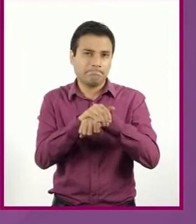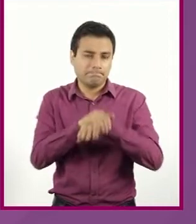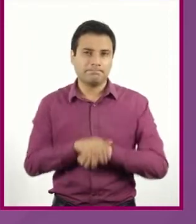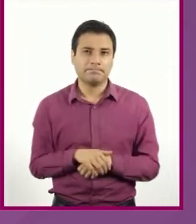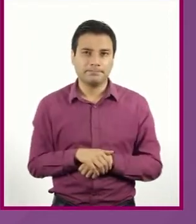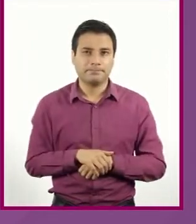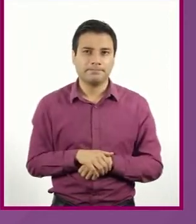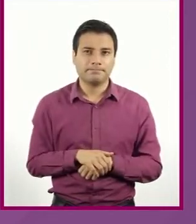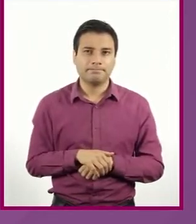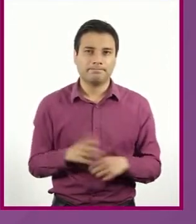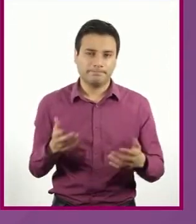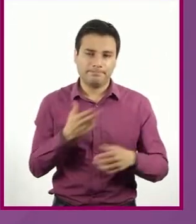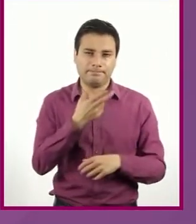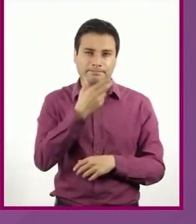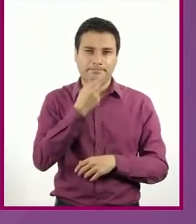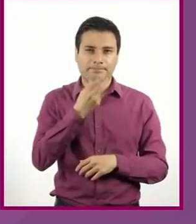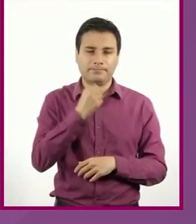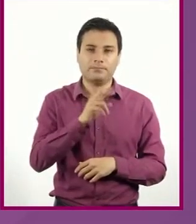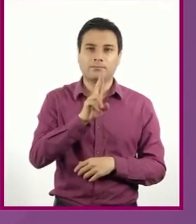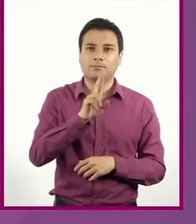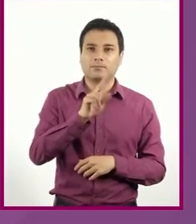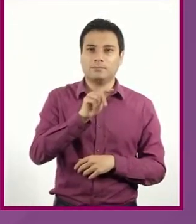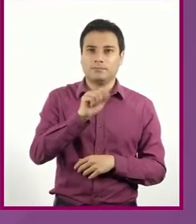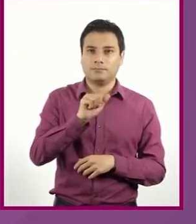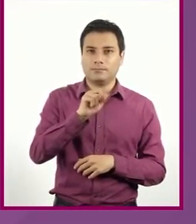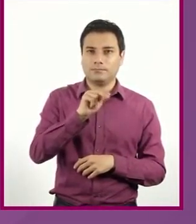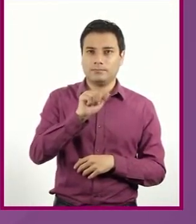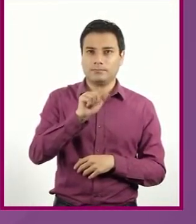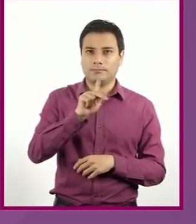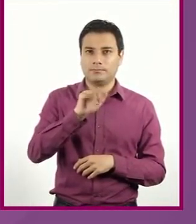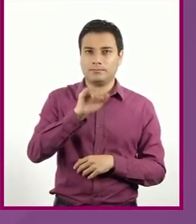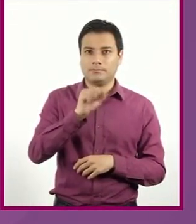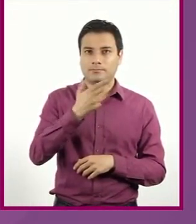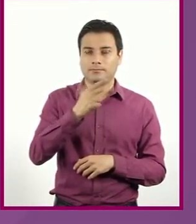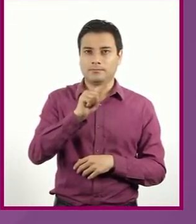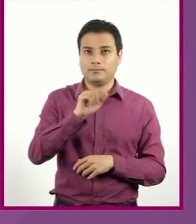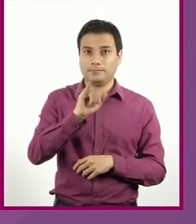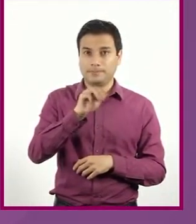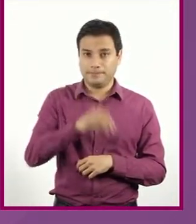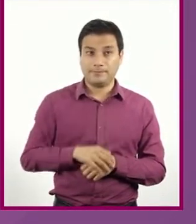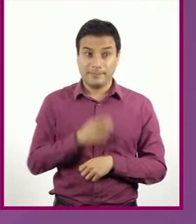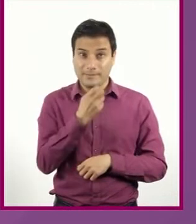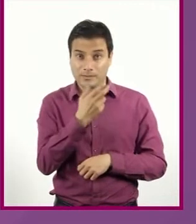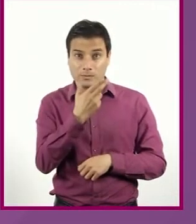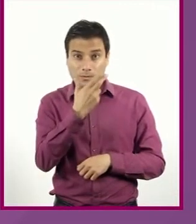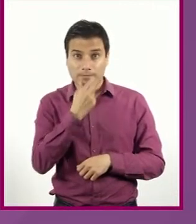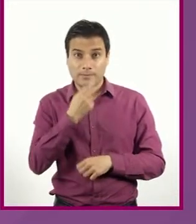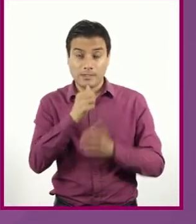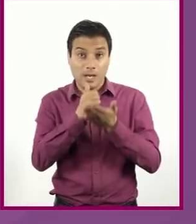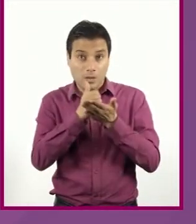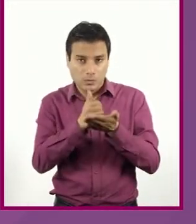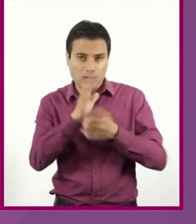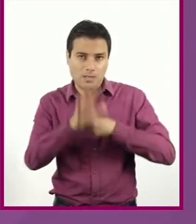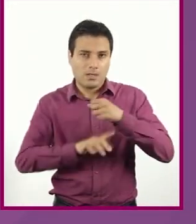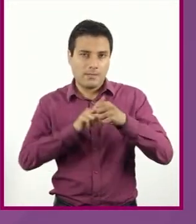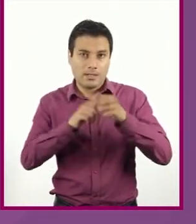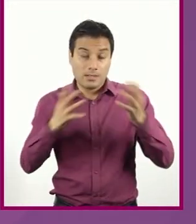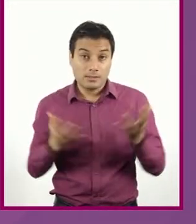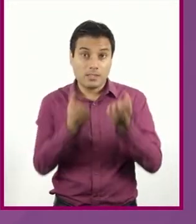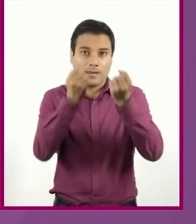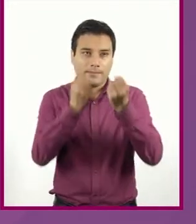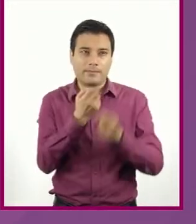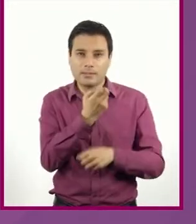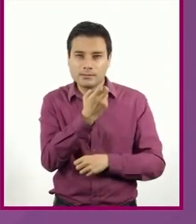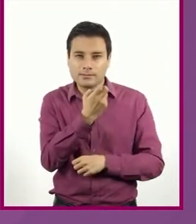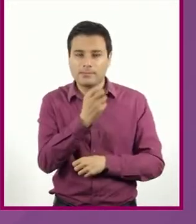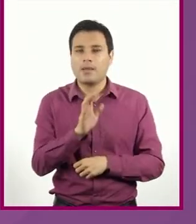de Utnapishtim, rey de Shuruppak, que salva a los animales de un diluvio, es considerado como un